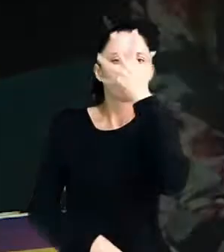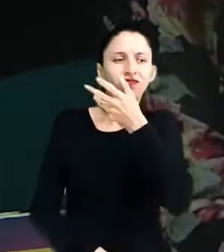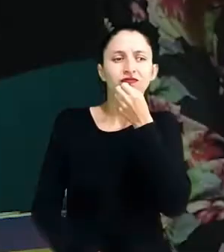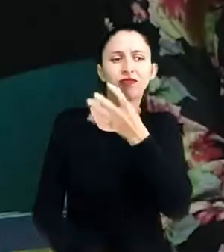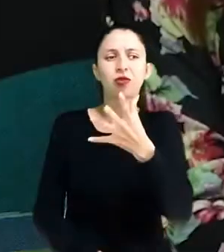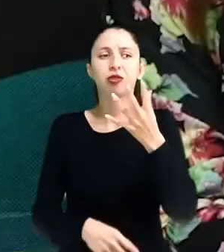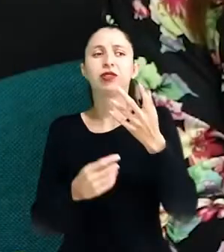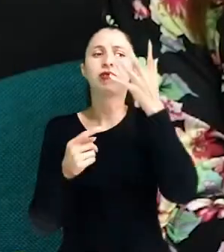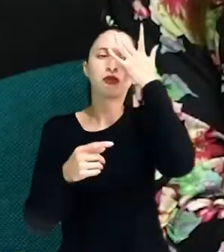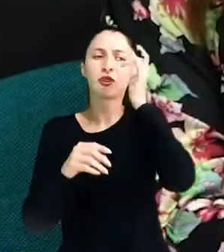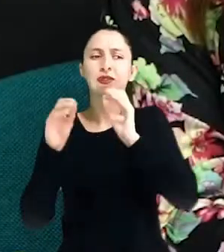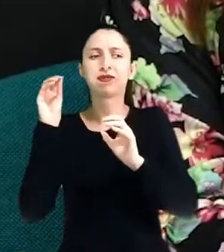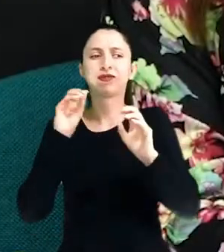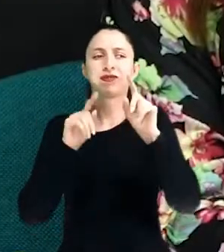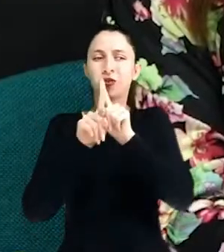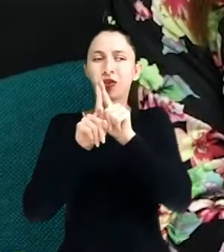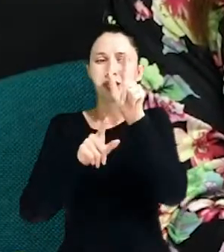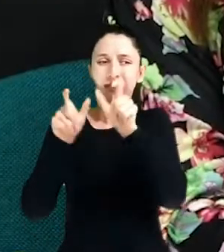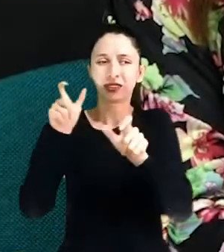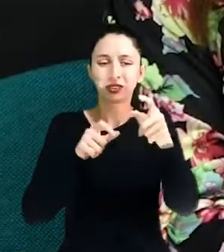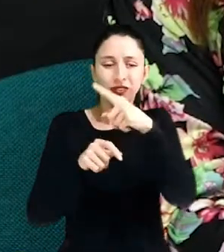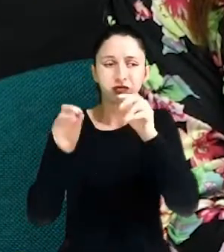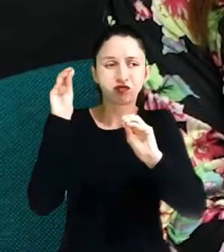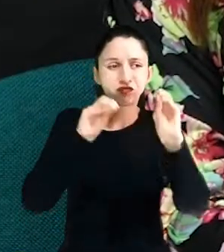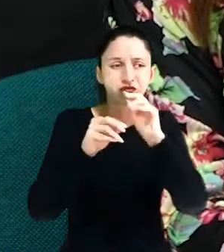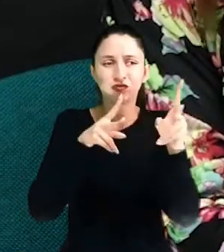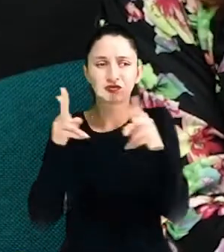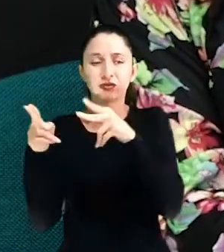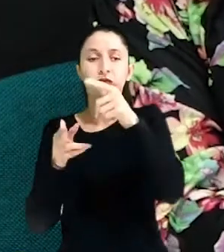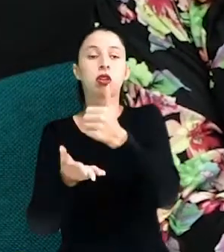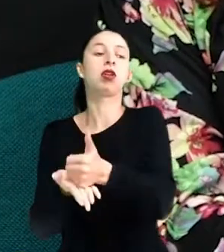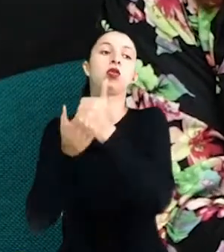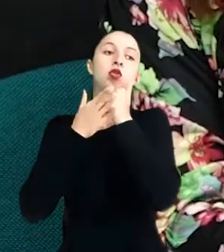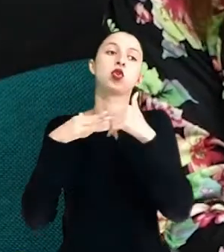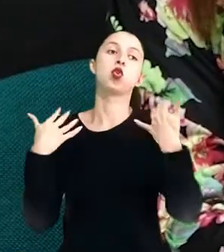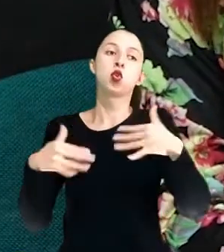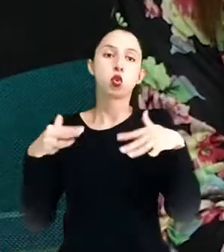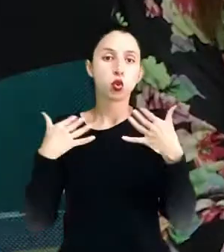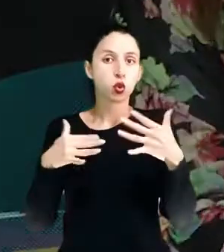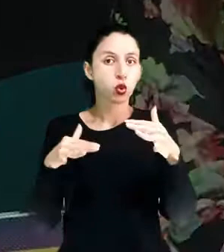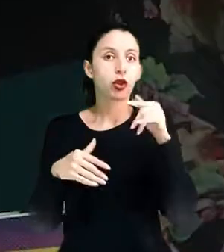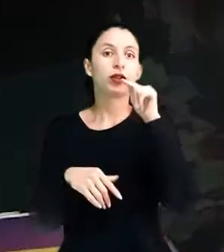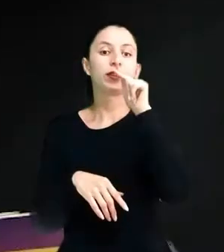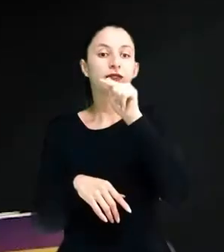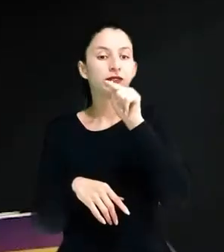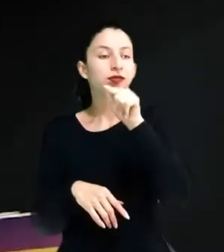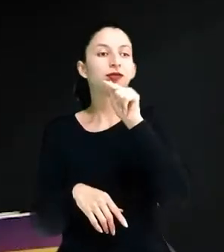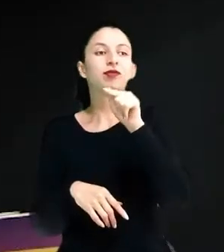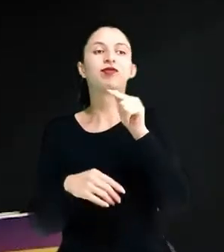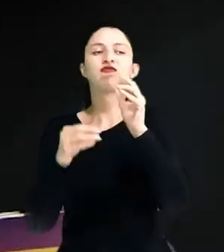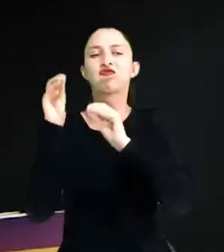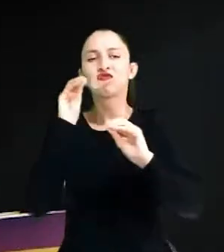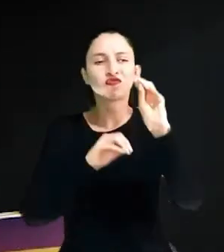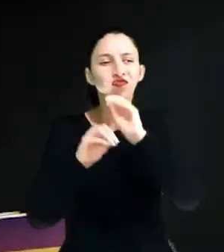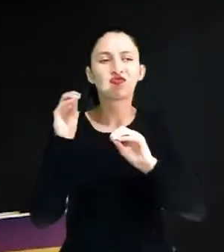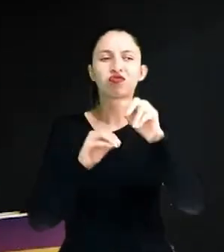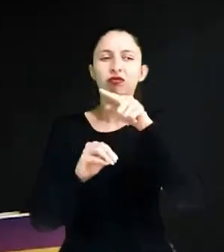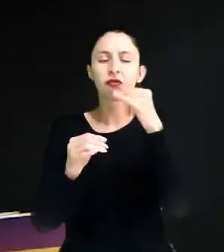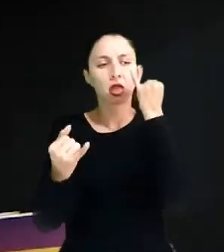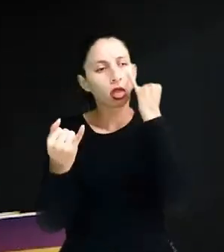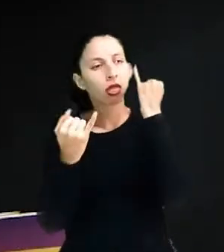de capacitación. Y es también tan bonito porque diseñadores gráficos de la Universidad de Nariño nos ayudaron con toda esta